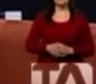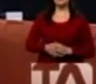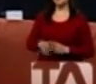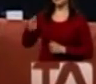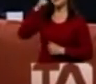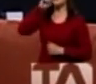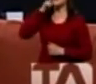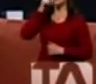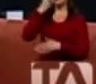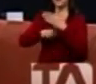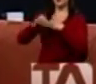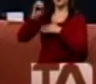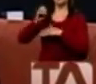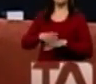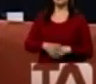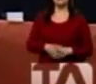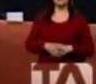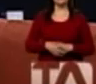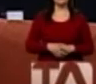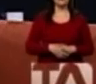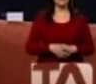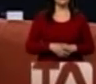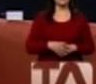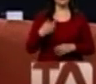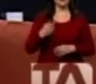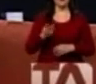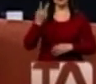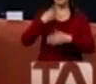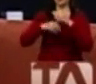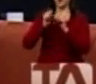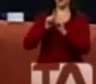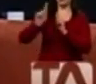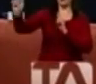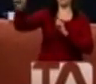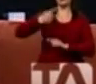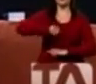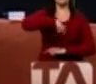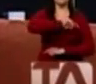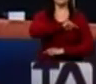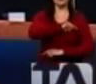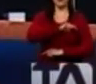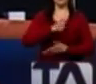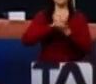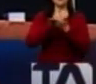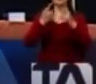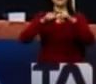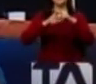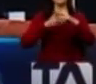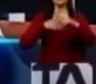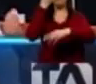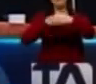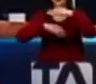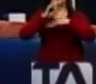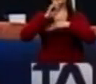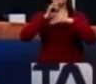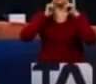viendo a tu hijo. Sí, porque estoy también a 12.000 kilómetros de mi casa y algo que empecé como ayudar a mi hijo se